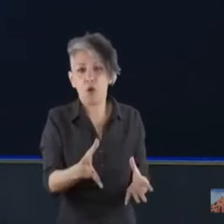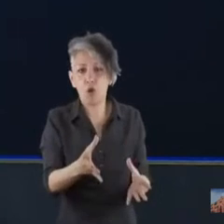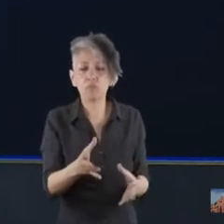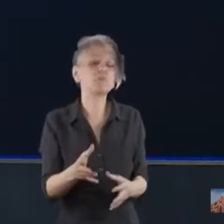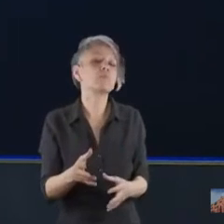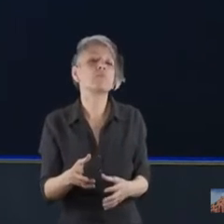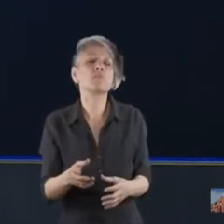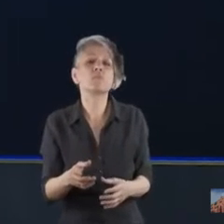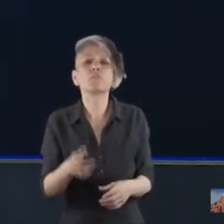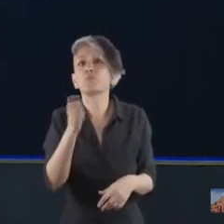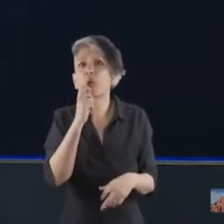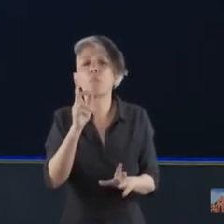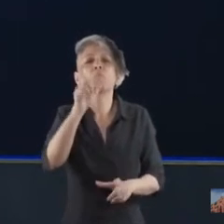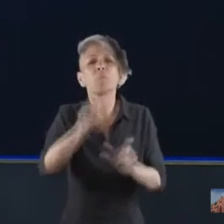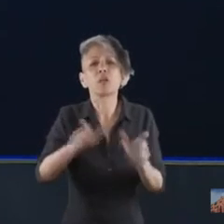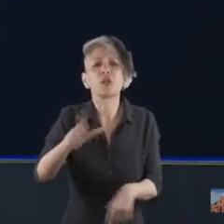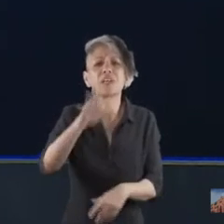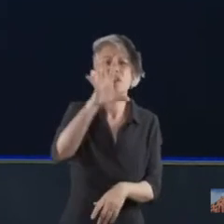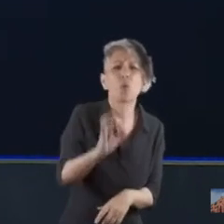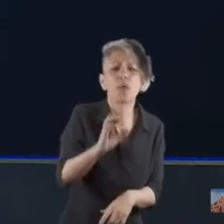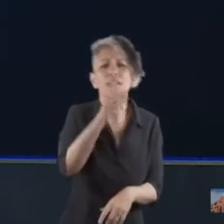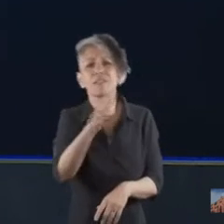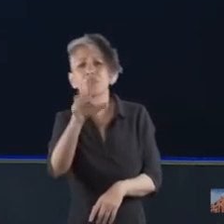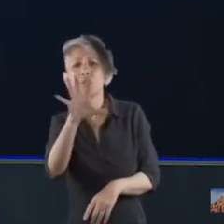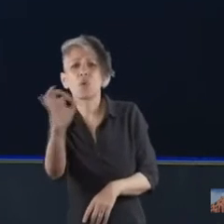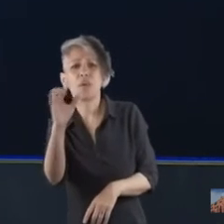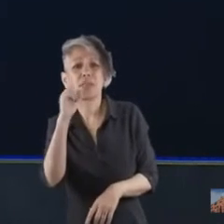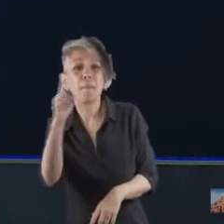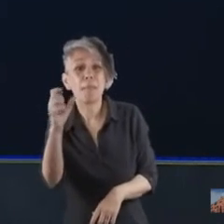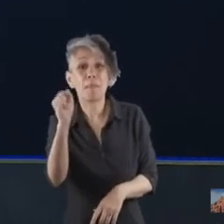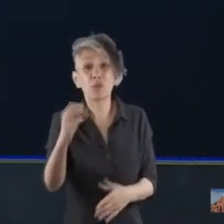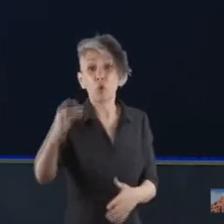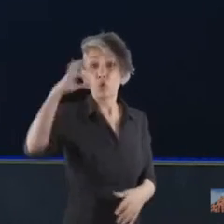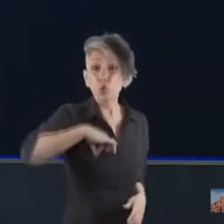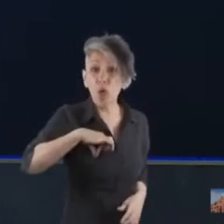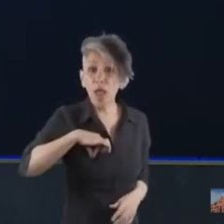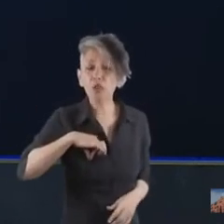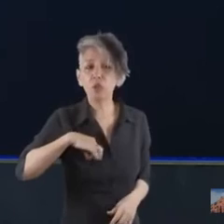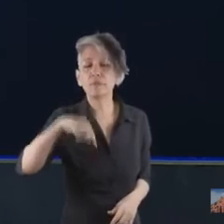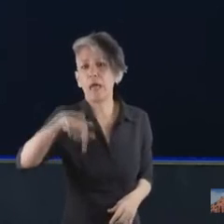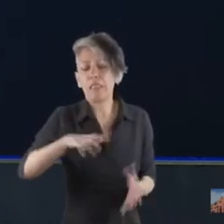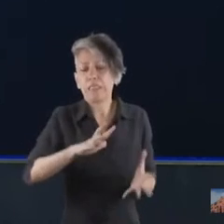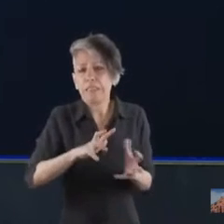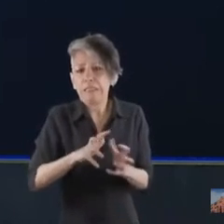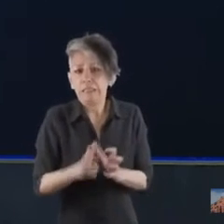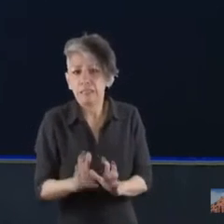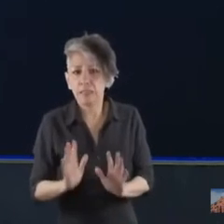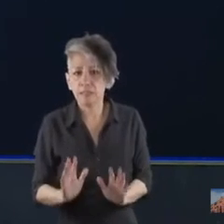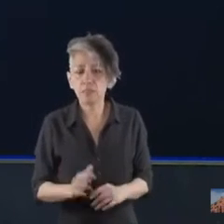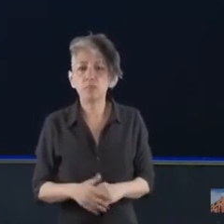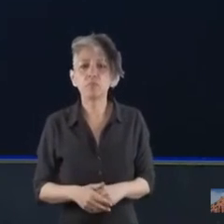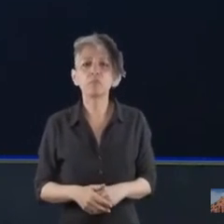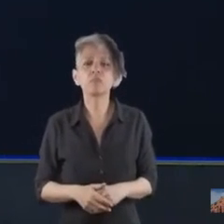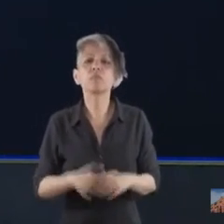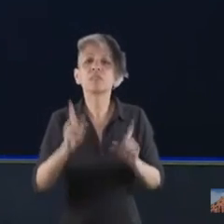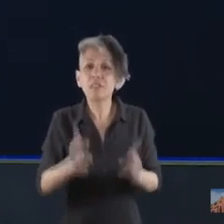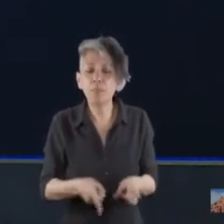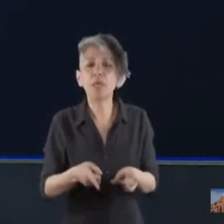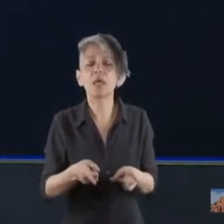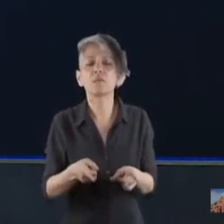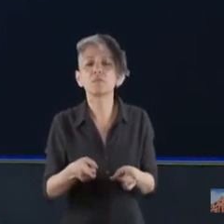aquellos que ganan entre 50 y 150 mil pesos se ven muy perjudicados y que incluye además